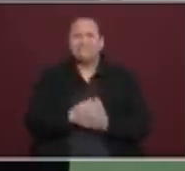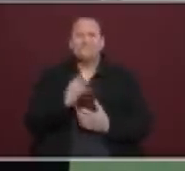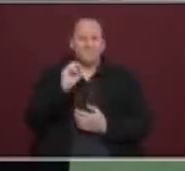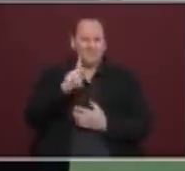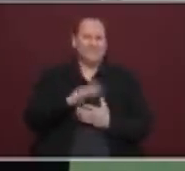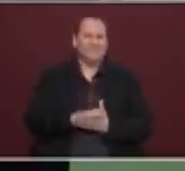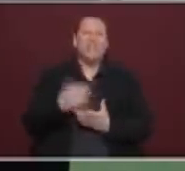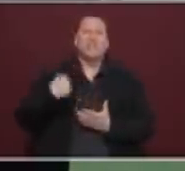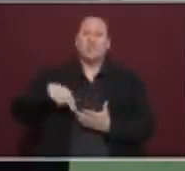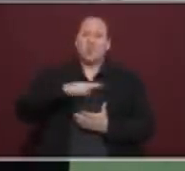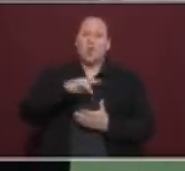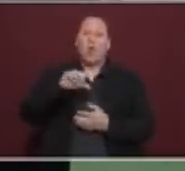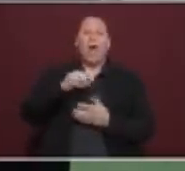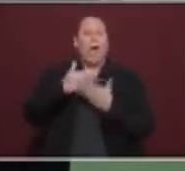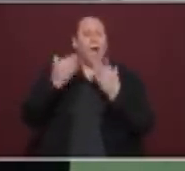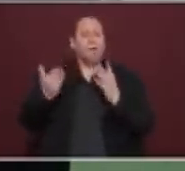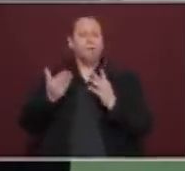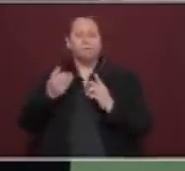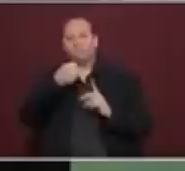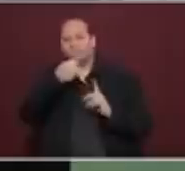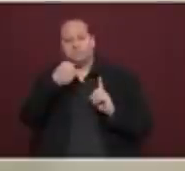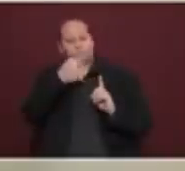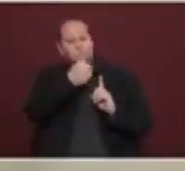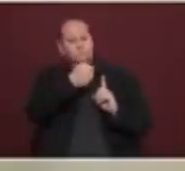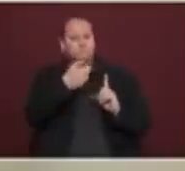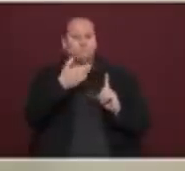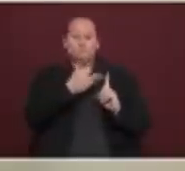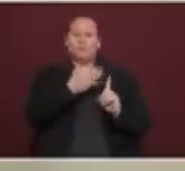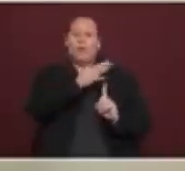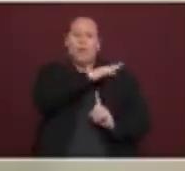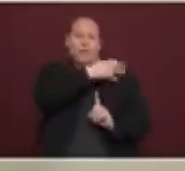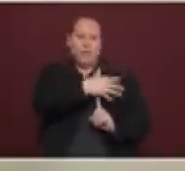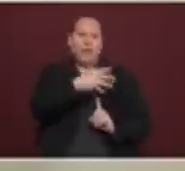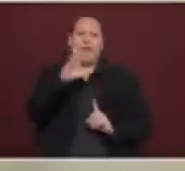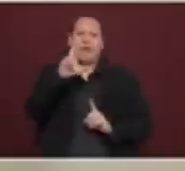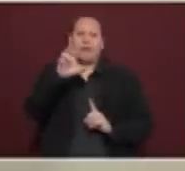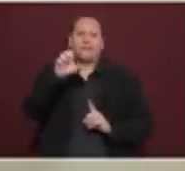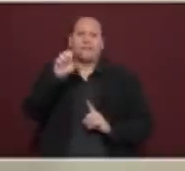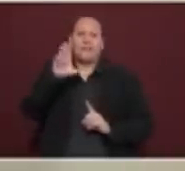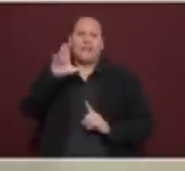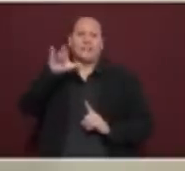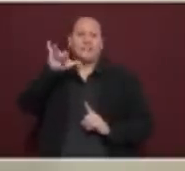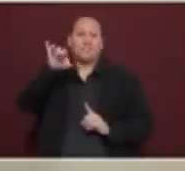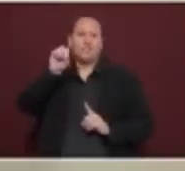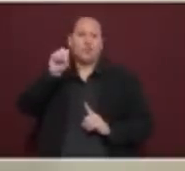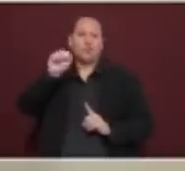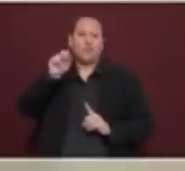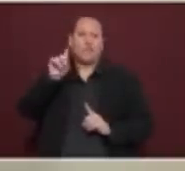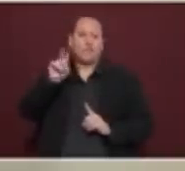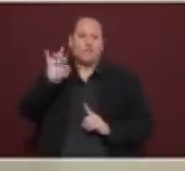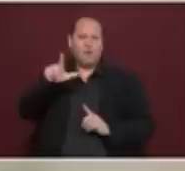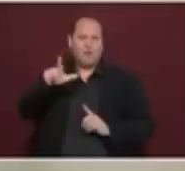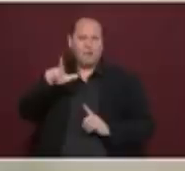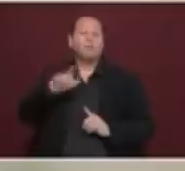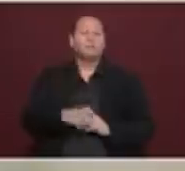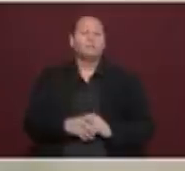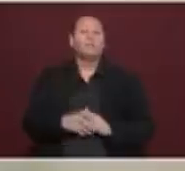darle la palabra al general y crescencio sandoval antes decirles